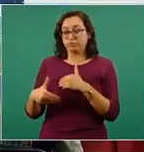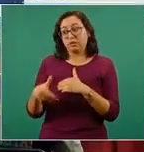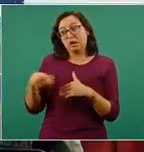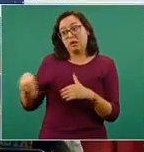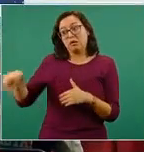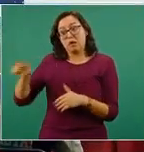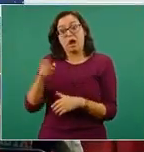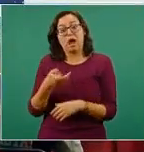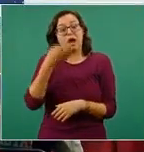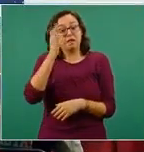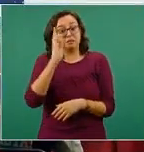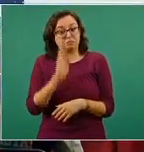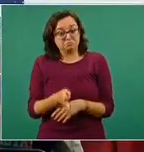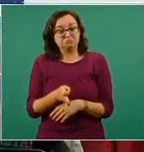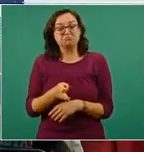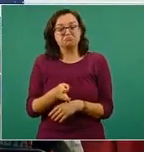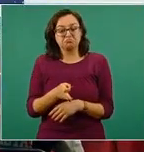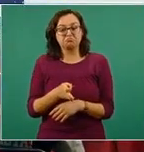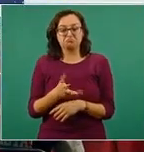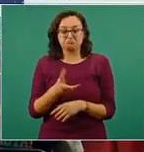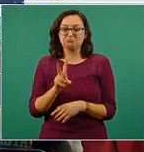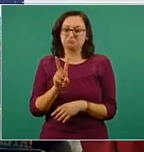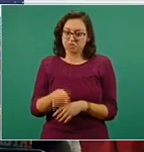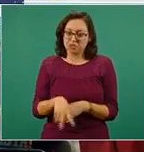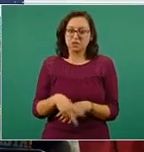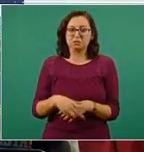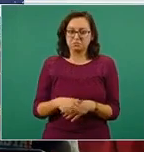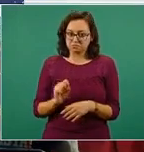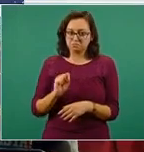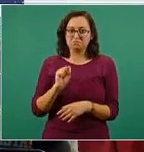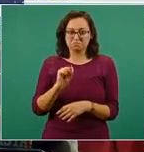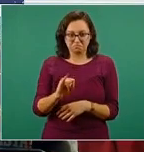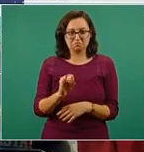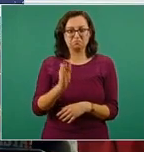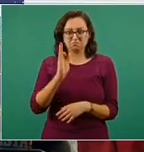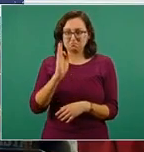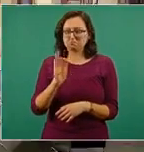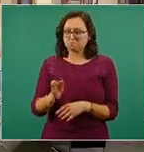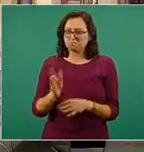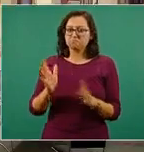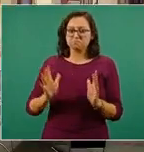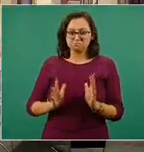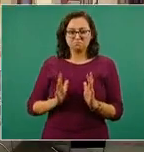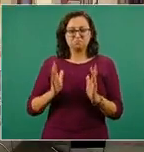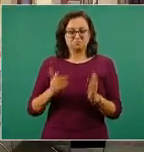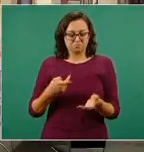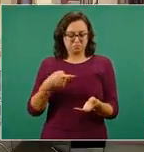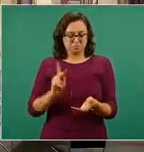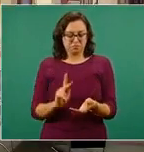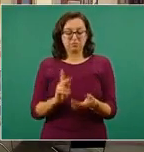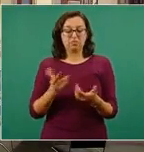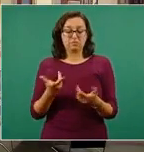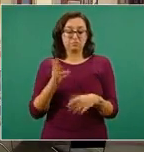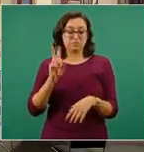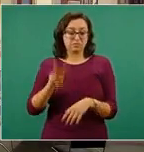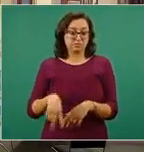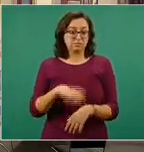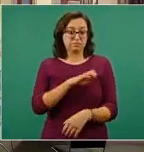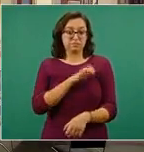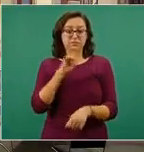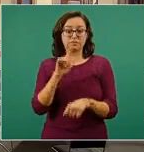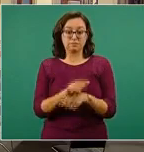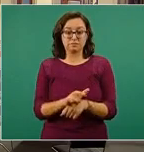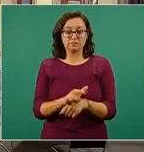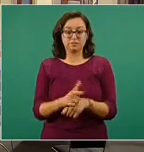de la vacuna, la cual ha sido impresionante la respuesta que hemos tenido en ellos. Pero de manera muy especial hemos